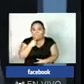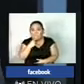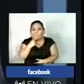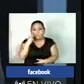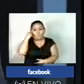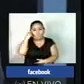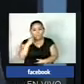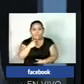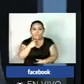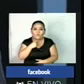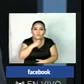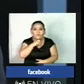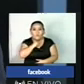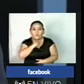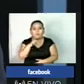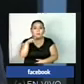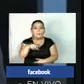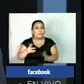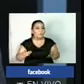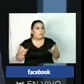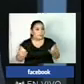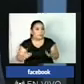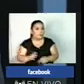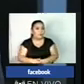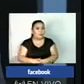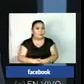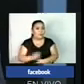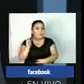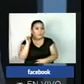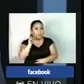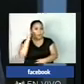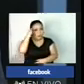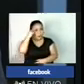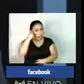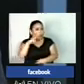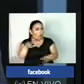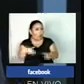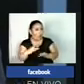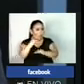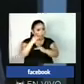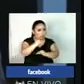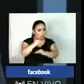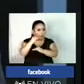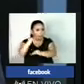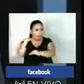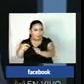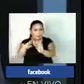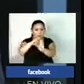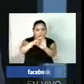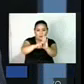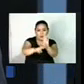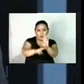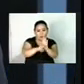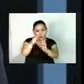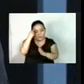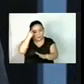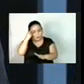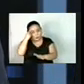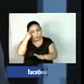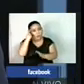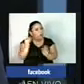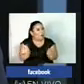cumpliendo con lo que con las restricciones que tenemos hasta este momento pero preparándonos con ilusión